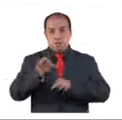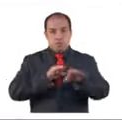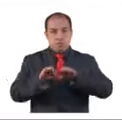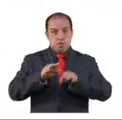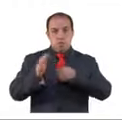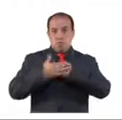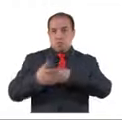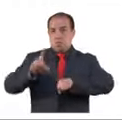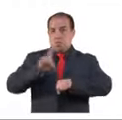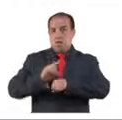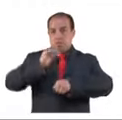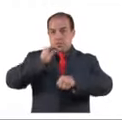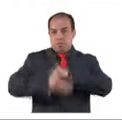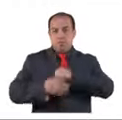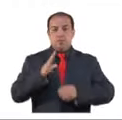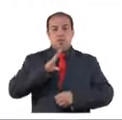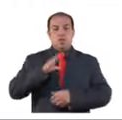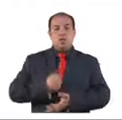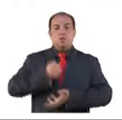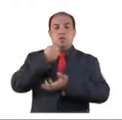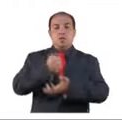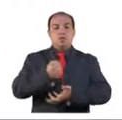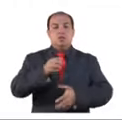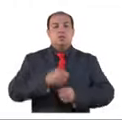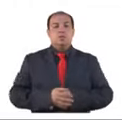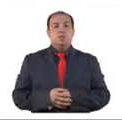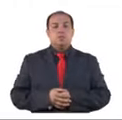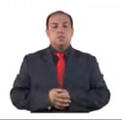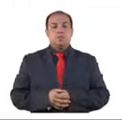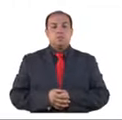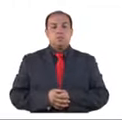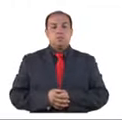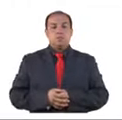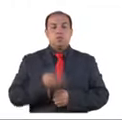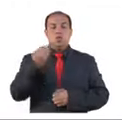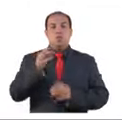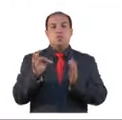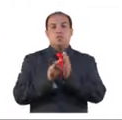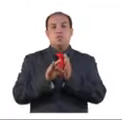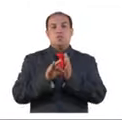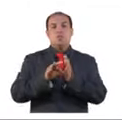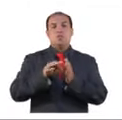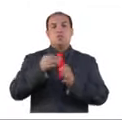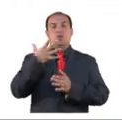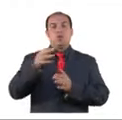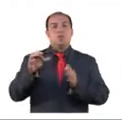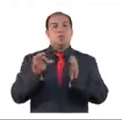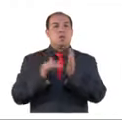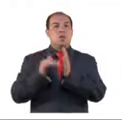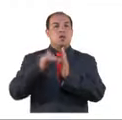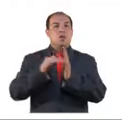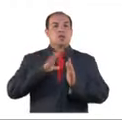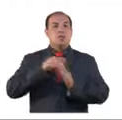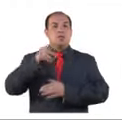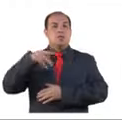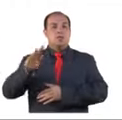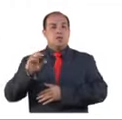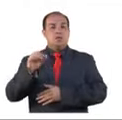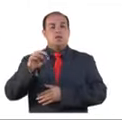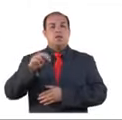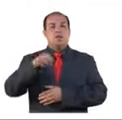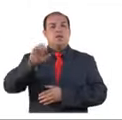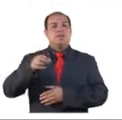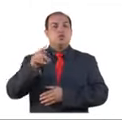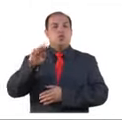9.5 millones de pesos. Las colonias beneficiadas son Álvaro Obregón, Chinampac de Juárez, Ejército de Agua Prieta, Ejército de Oriente